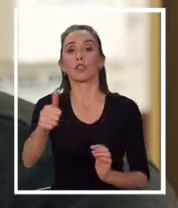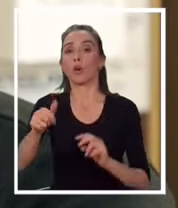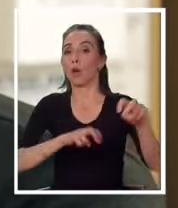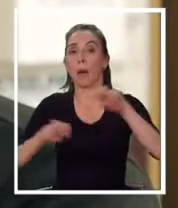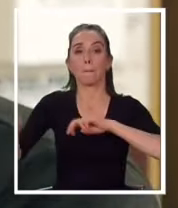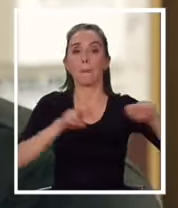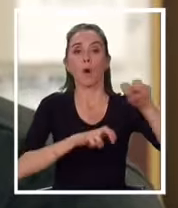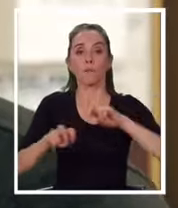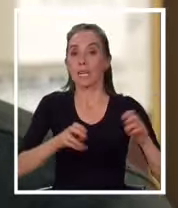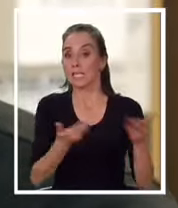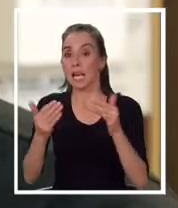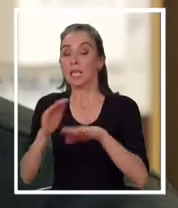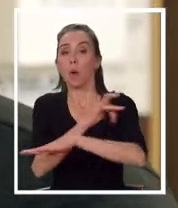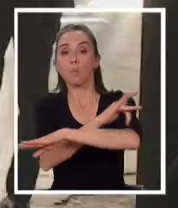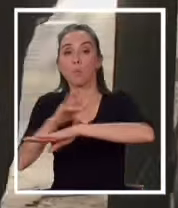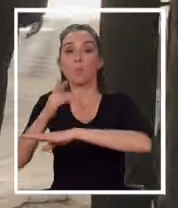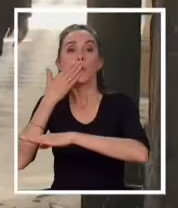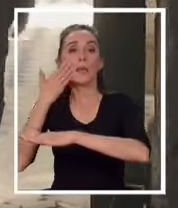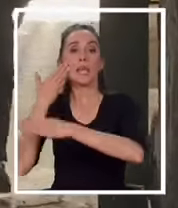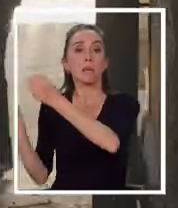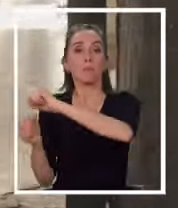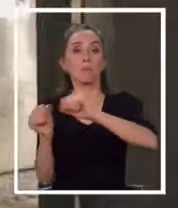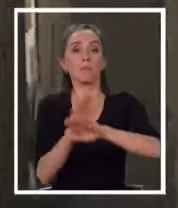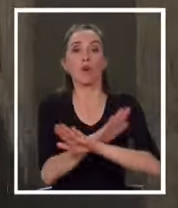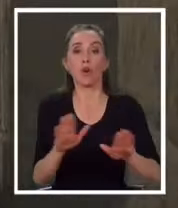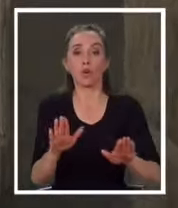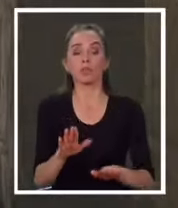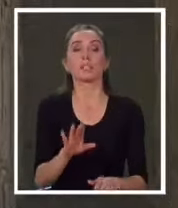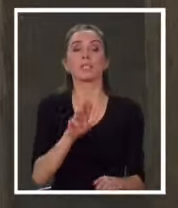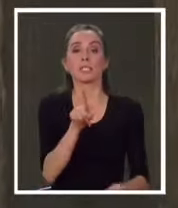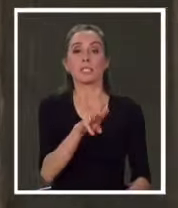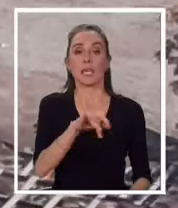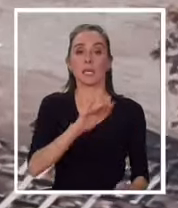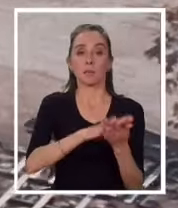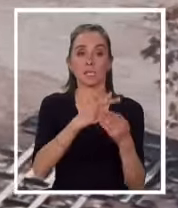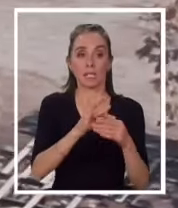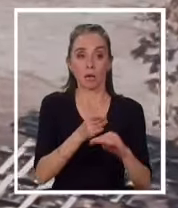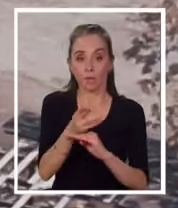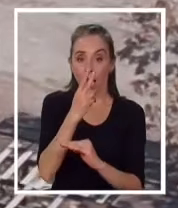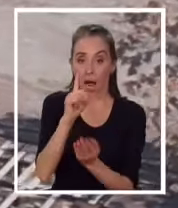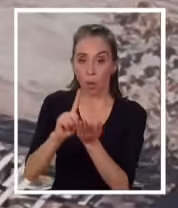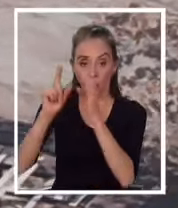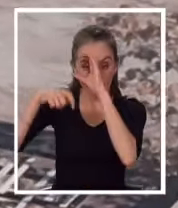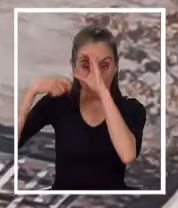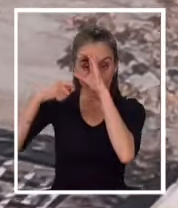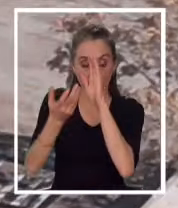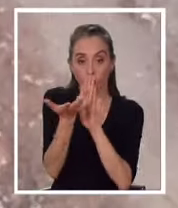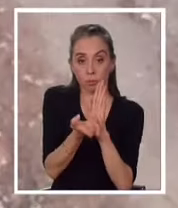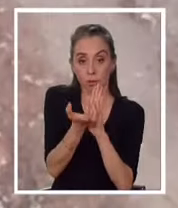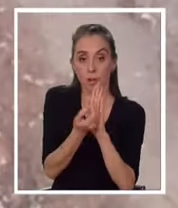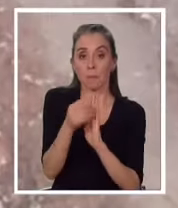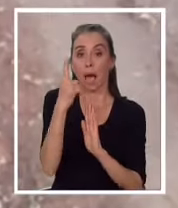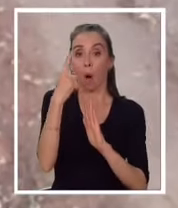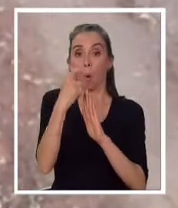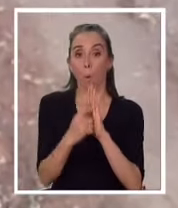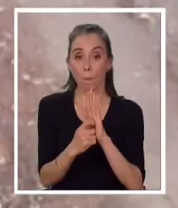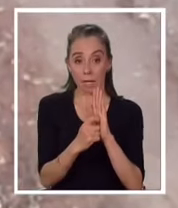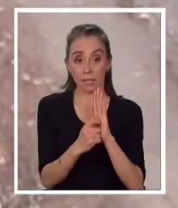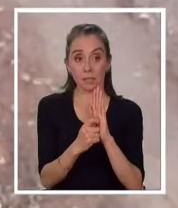moverse, a tratar de dejar limpio. La Seremi de Salud Metropolitana revisa el sector donde registros realizados durante más de un